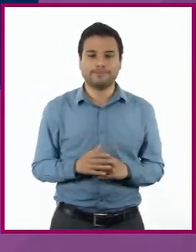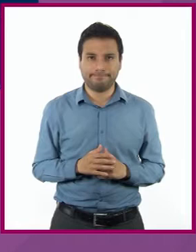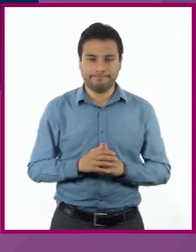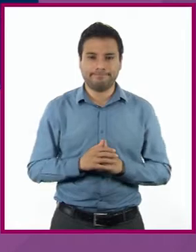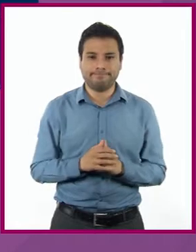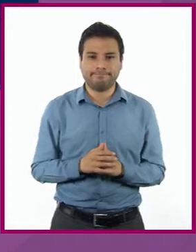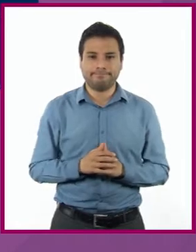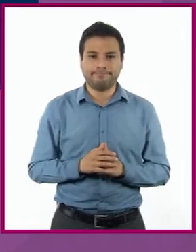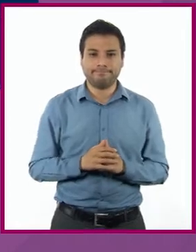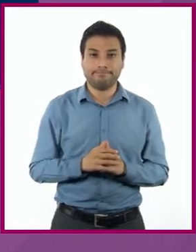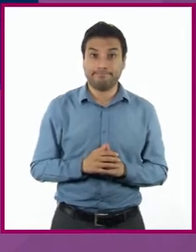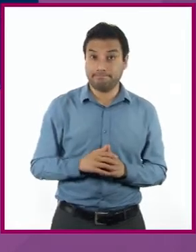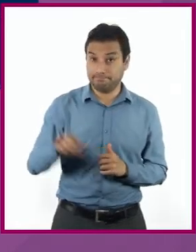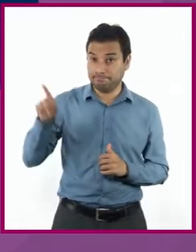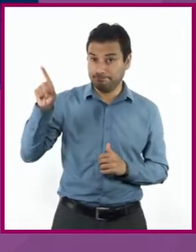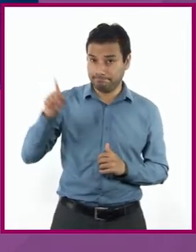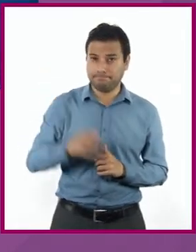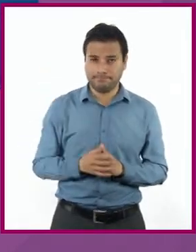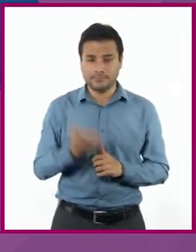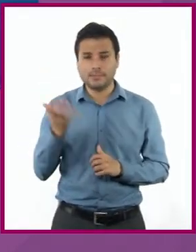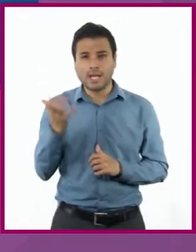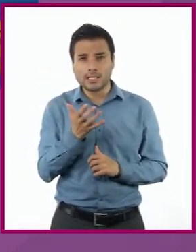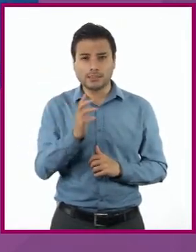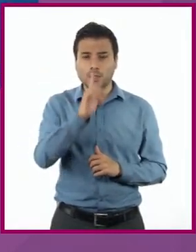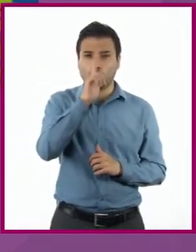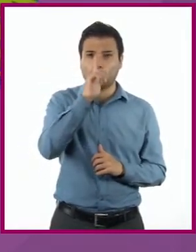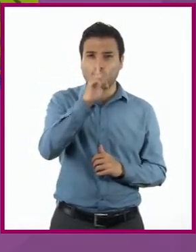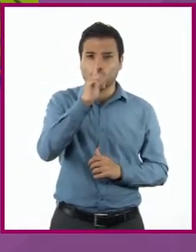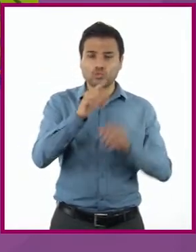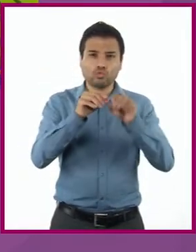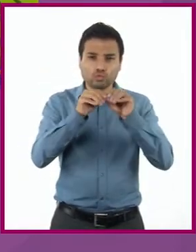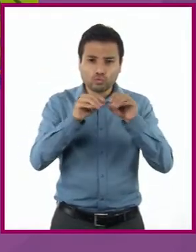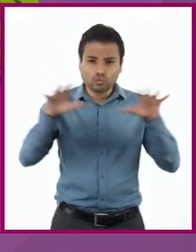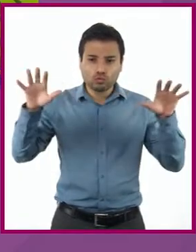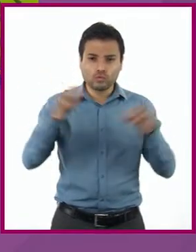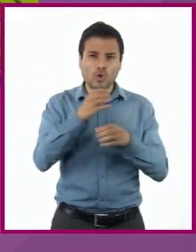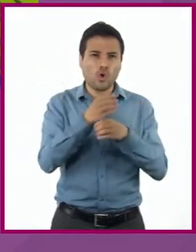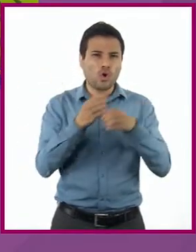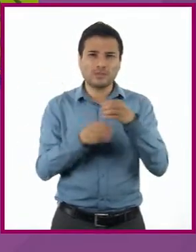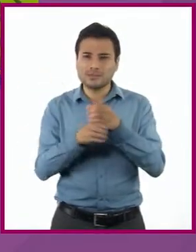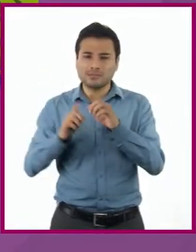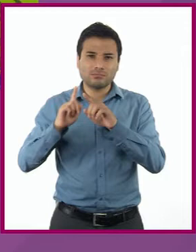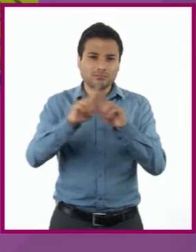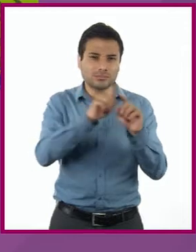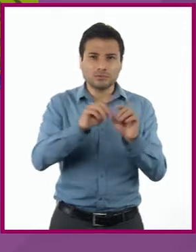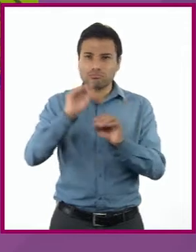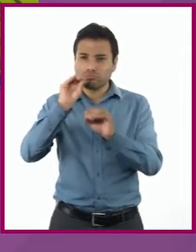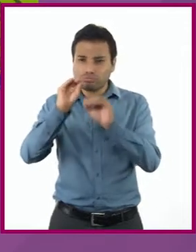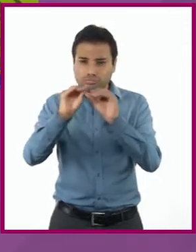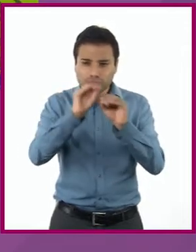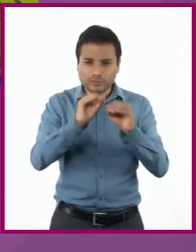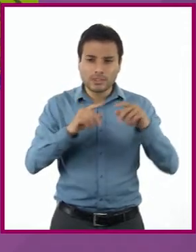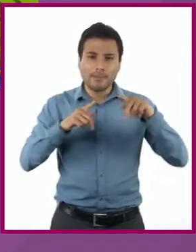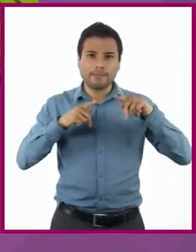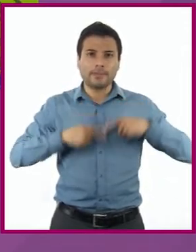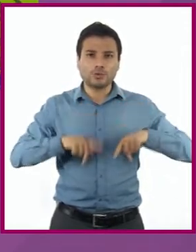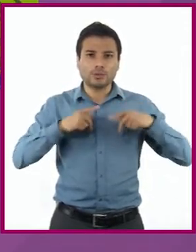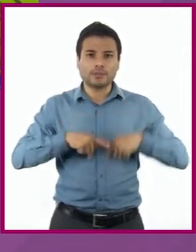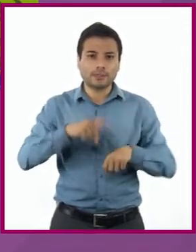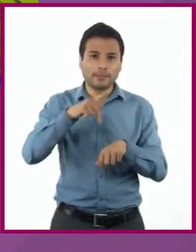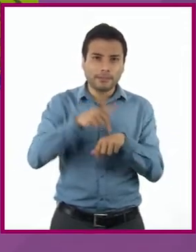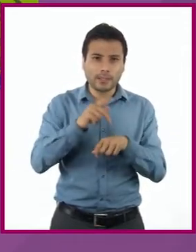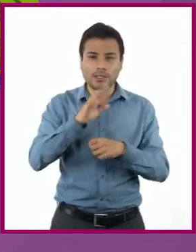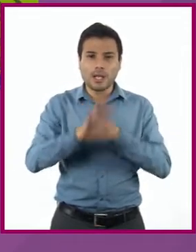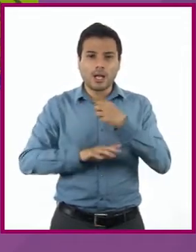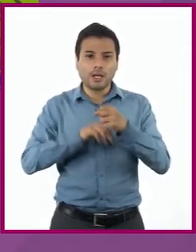Chachi, el creador, hizo la luz y produjo todas las cosas. Formó seres humanos de piedra y animales